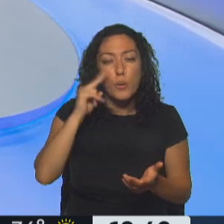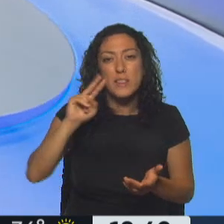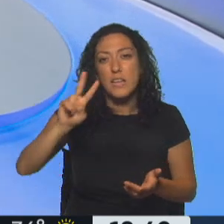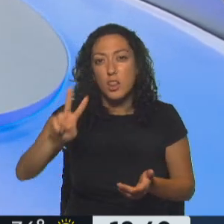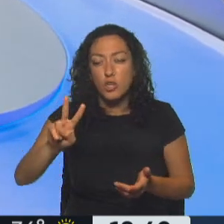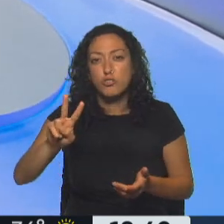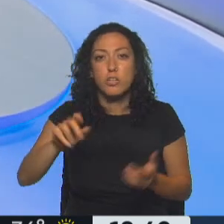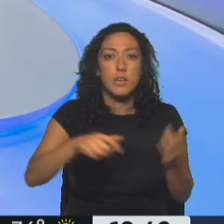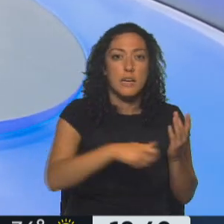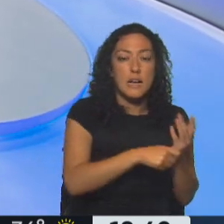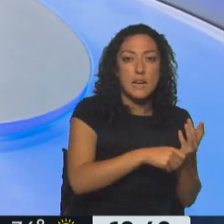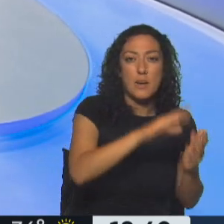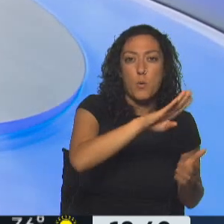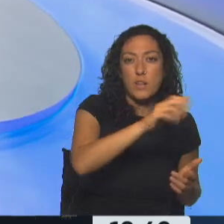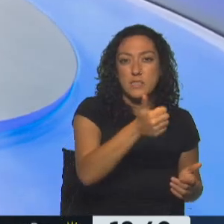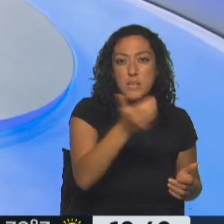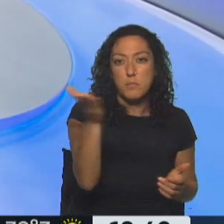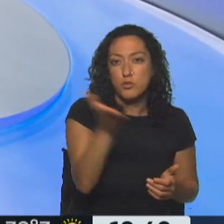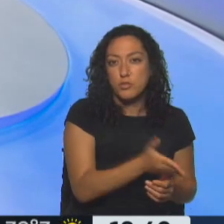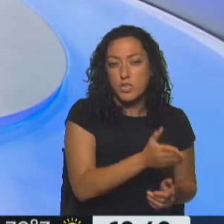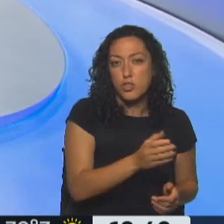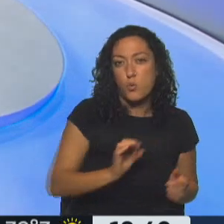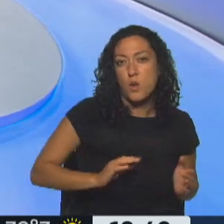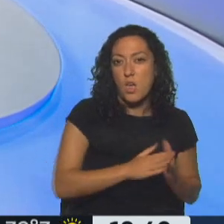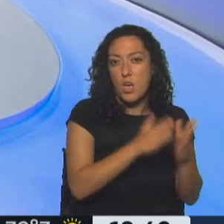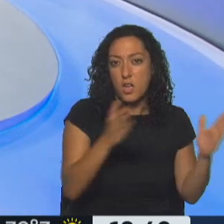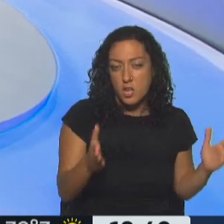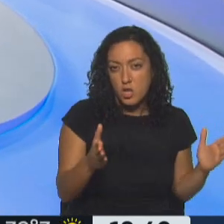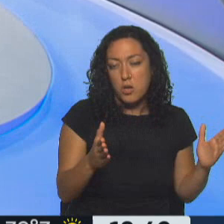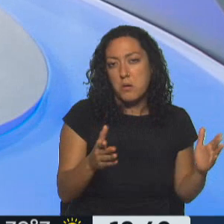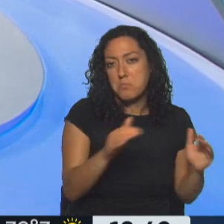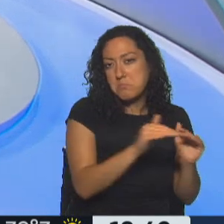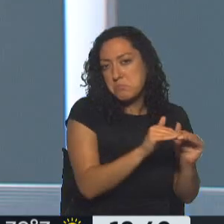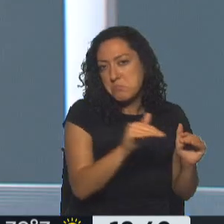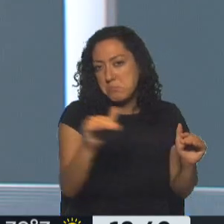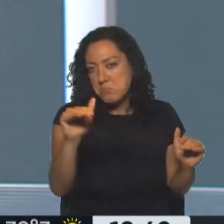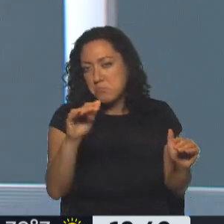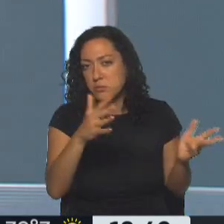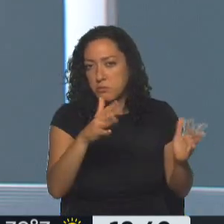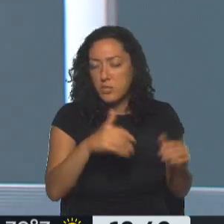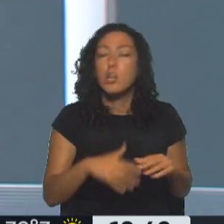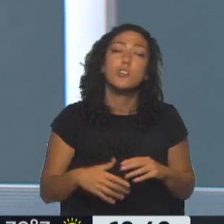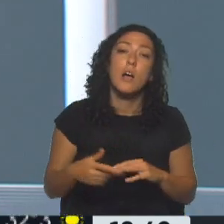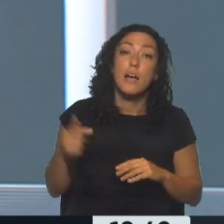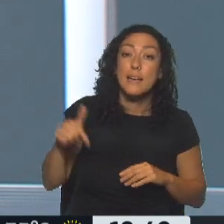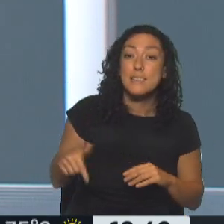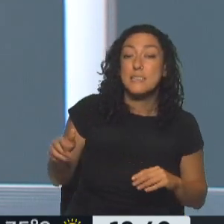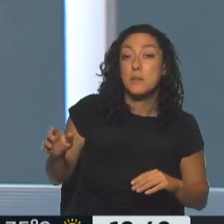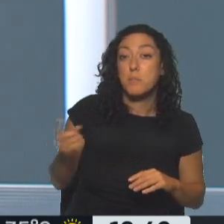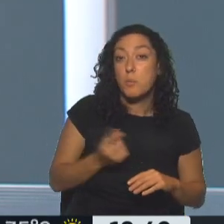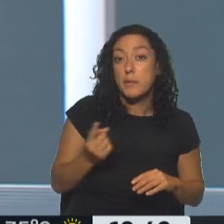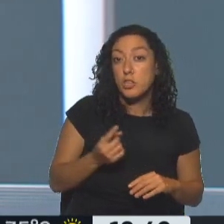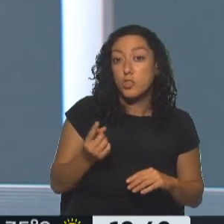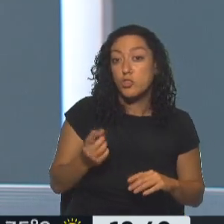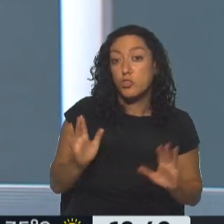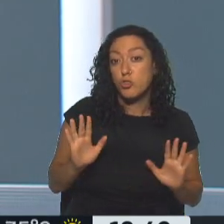92 y la carne tuvo un 46% de inflación en todo el año o sea tuvo un buen comportamiento pero me parece que ahora ese esas